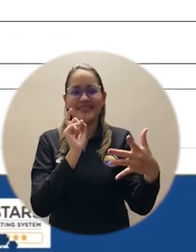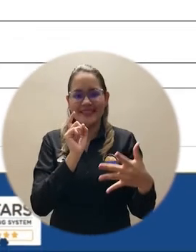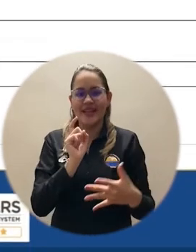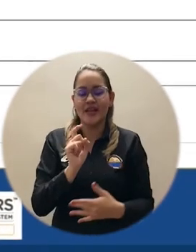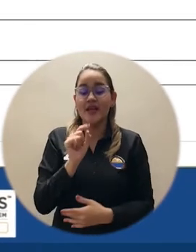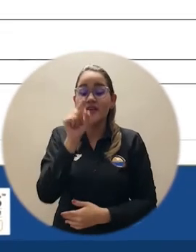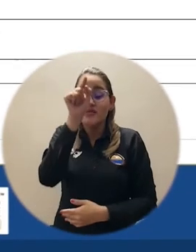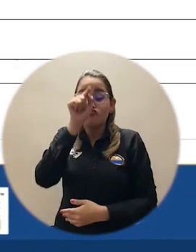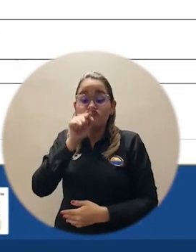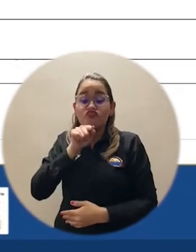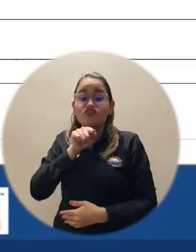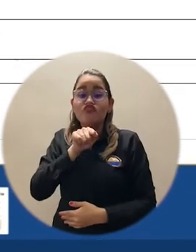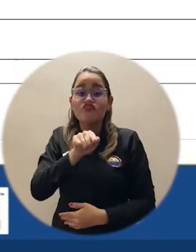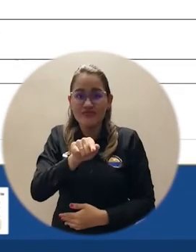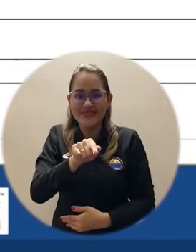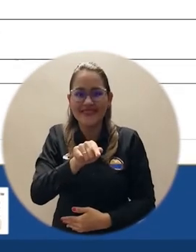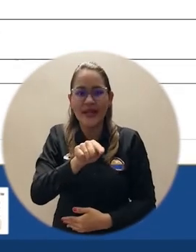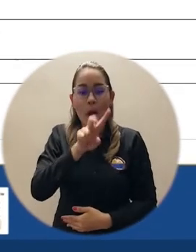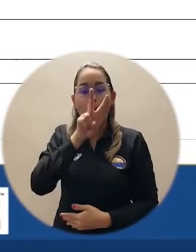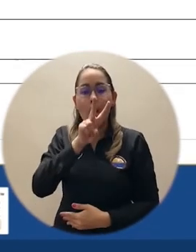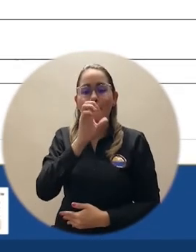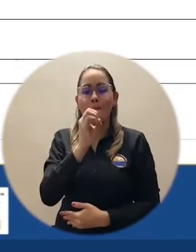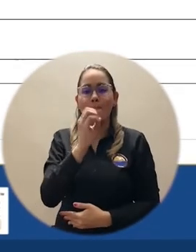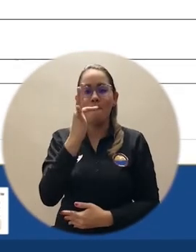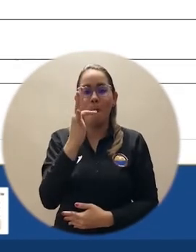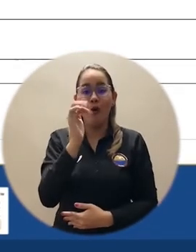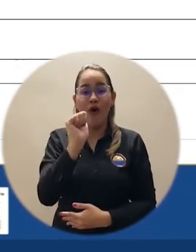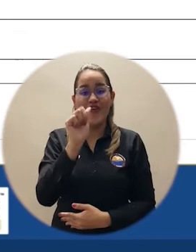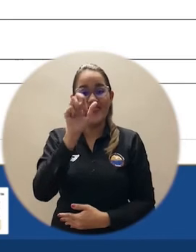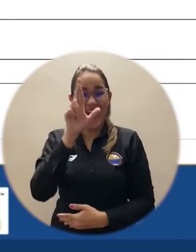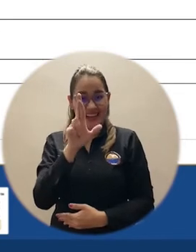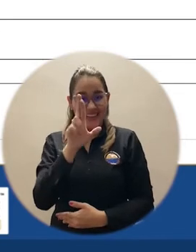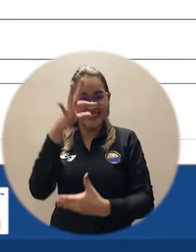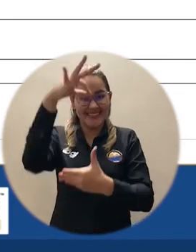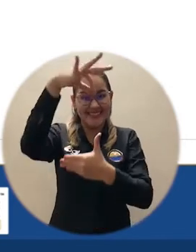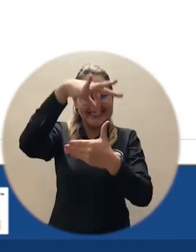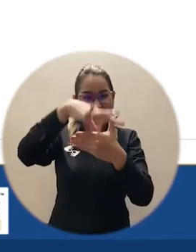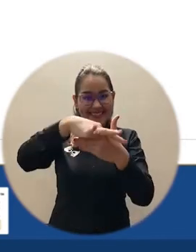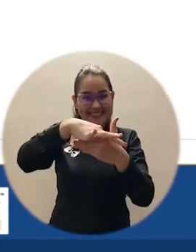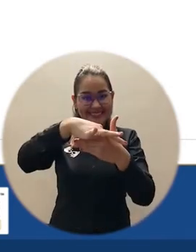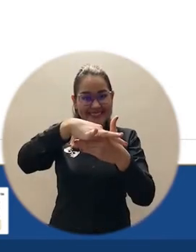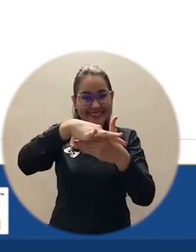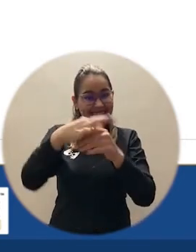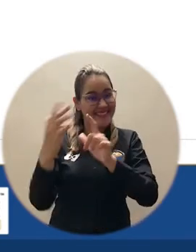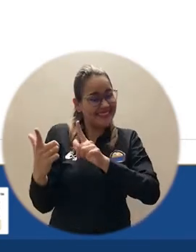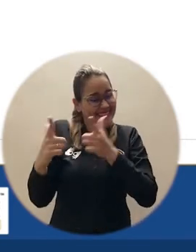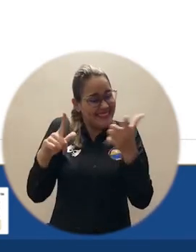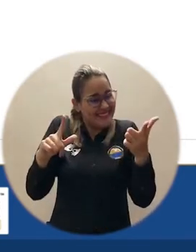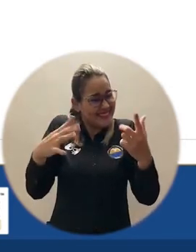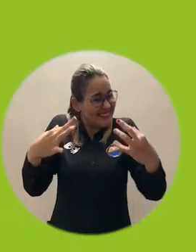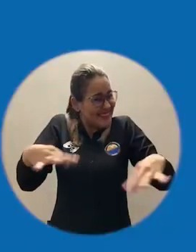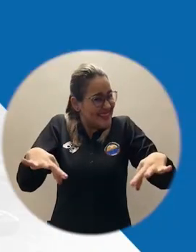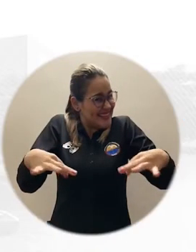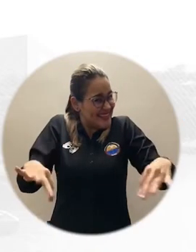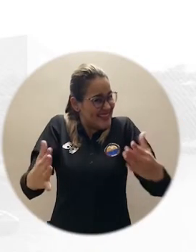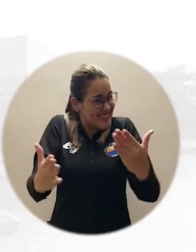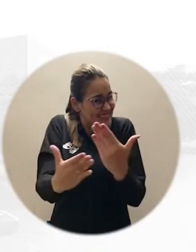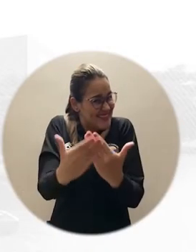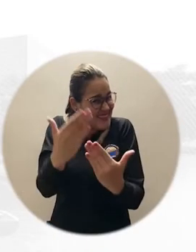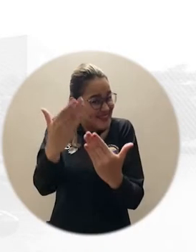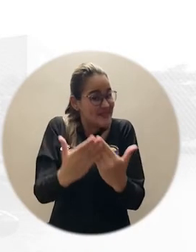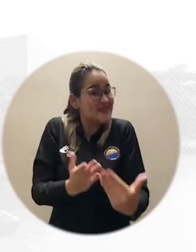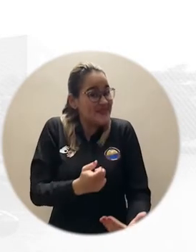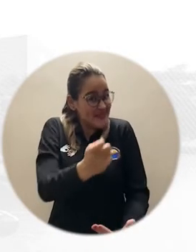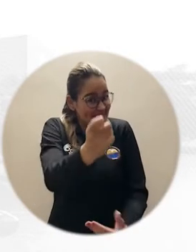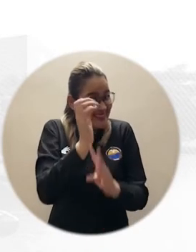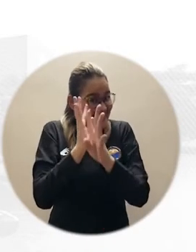preferencia y nos dirigimos a la opción Votar ubicado en el centro de la página. ¡Listo! Así de sencillo es votar en